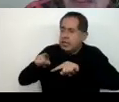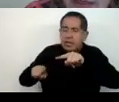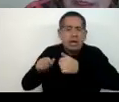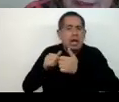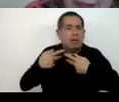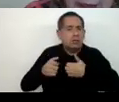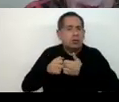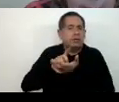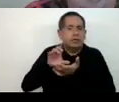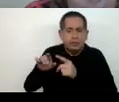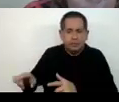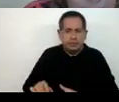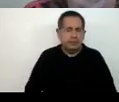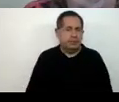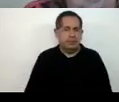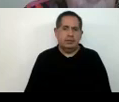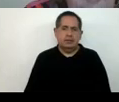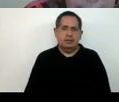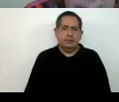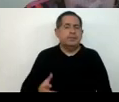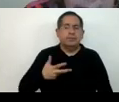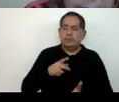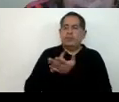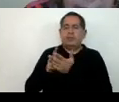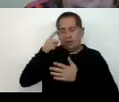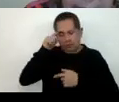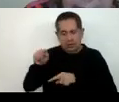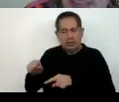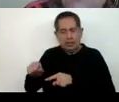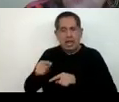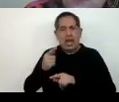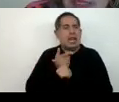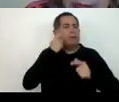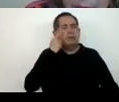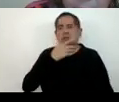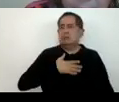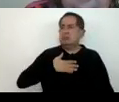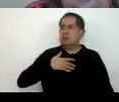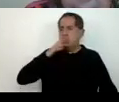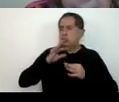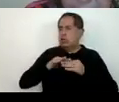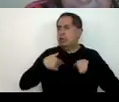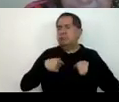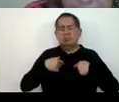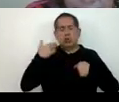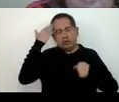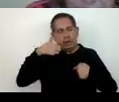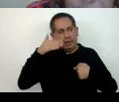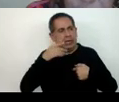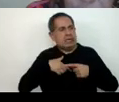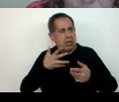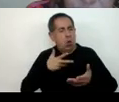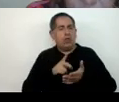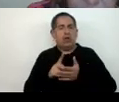con discapacidad. Derecho a decidir de manera libre, responsable e informada